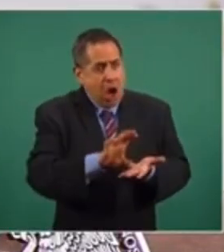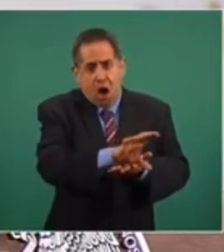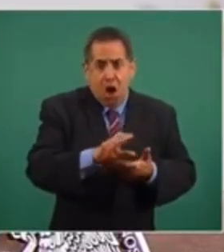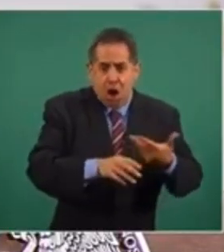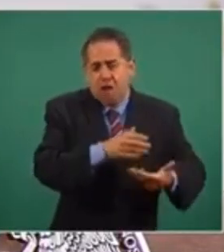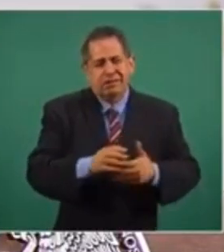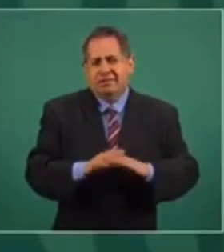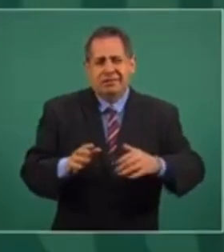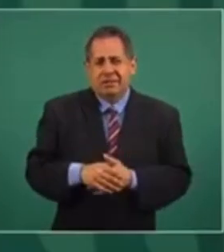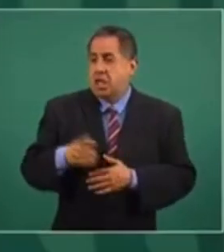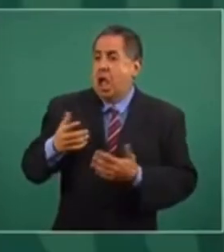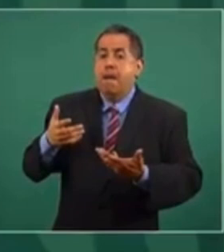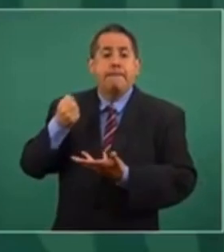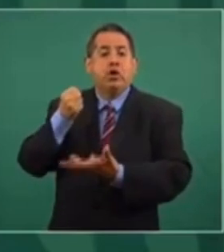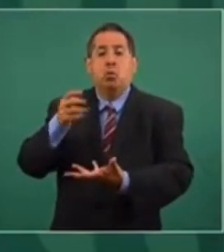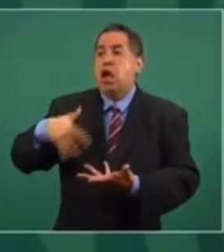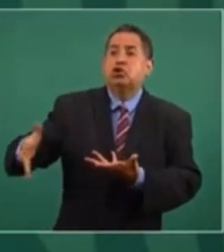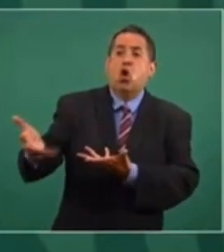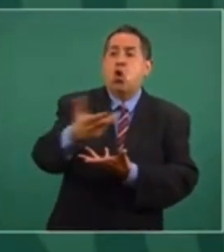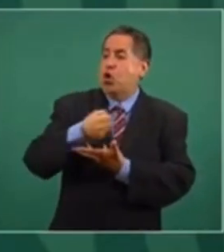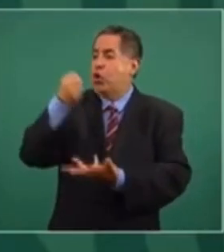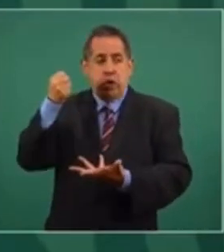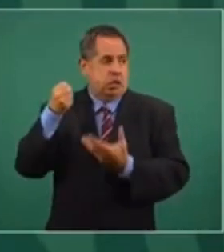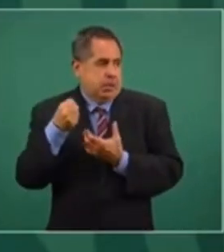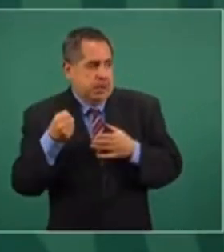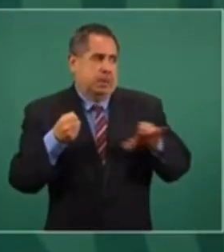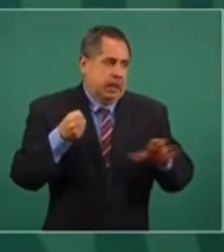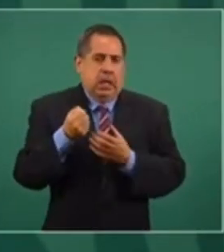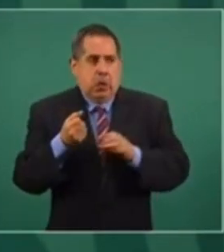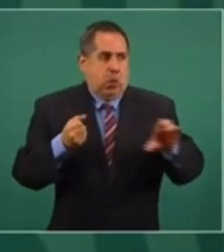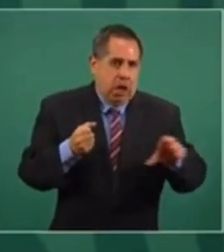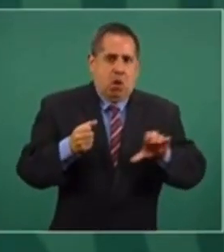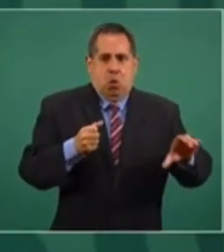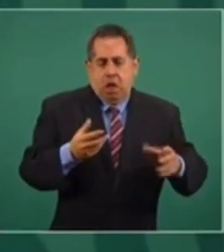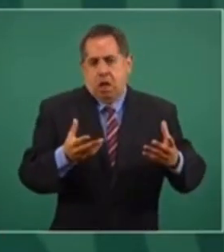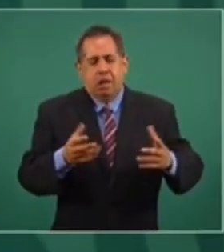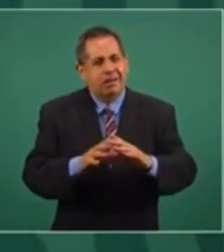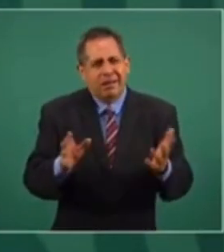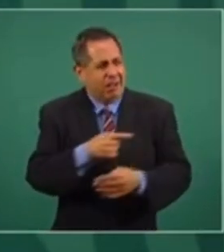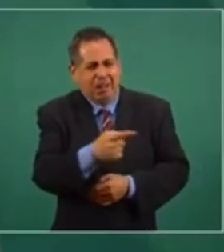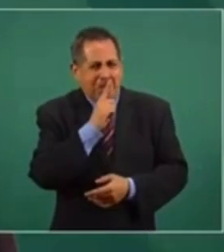que se mantienen con el presupuesto público, que es dinero del pueblo, pues no son